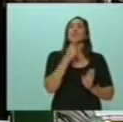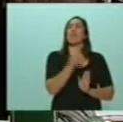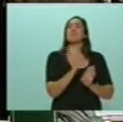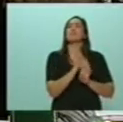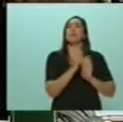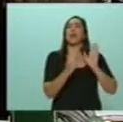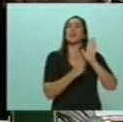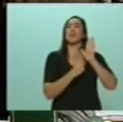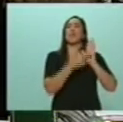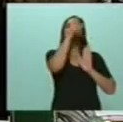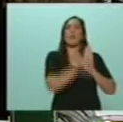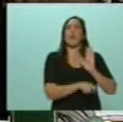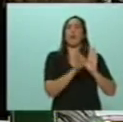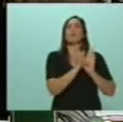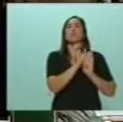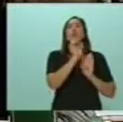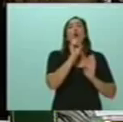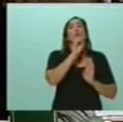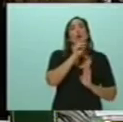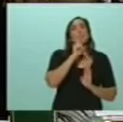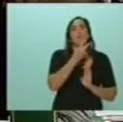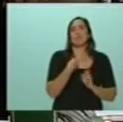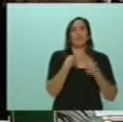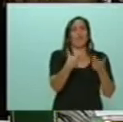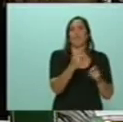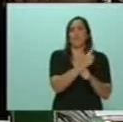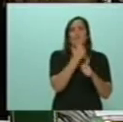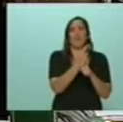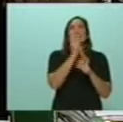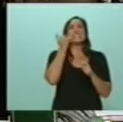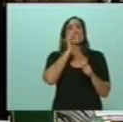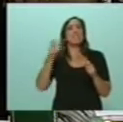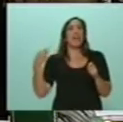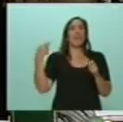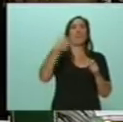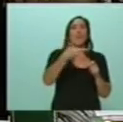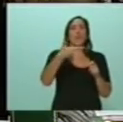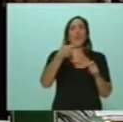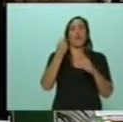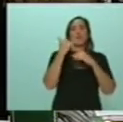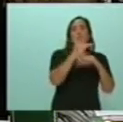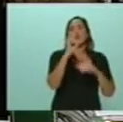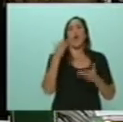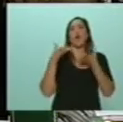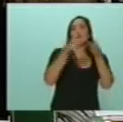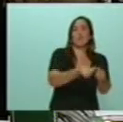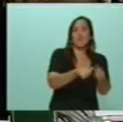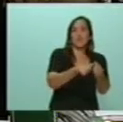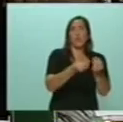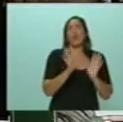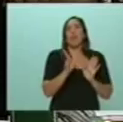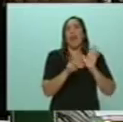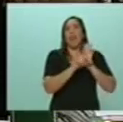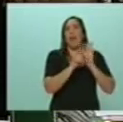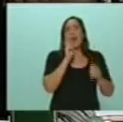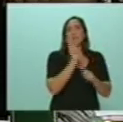titulares, se omite, por supuesto, el nombre y apellido de quien ha recibido la ayuda por una cuestión de legal.